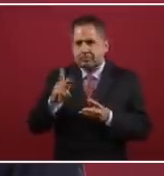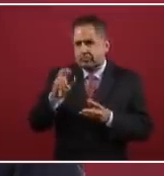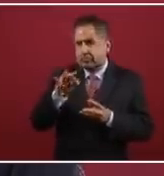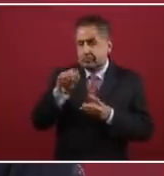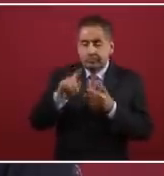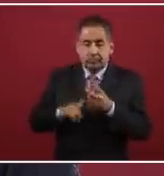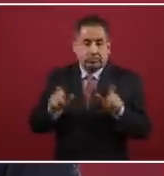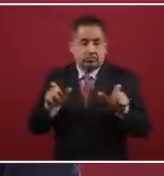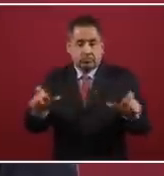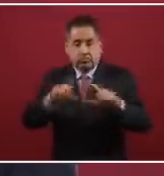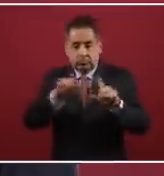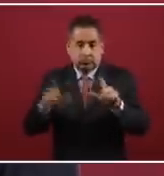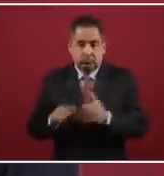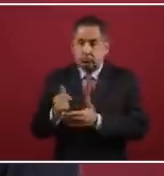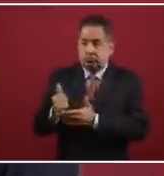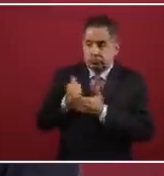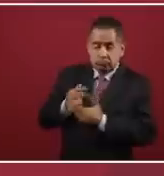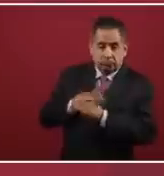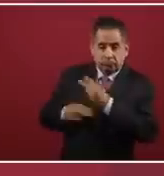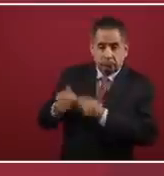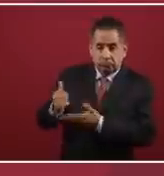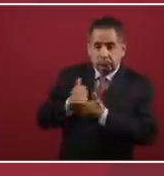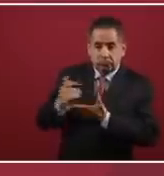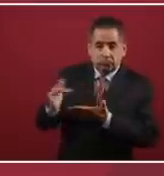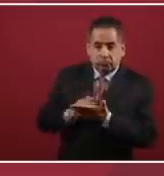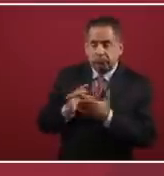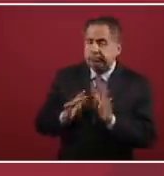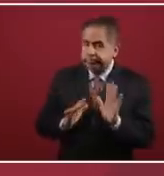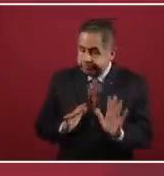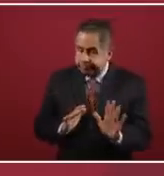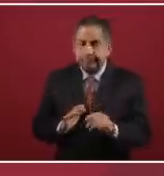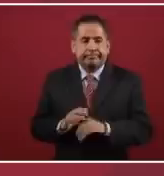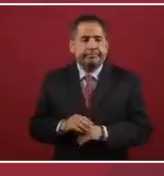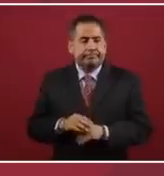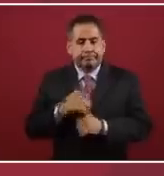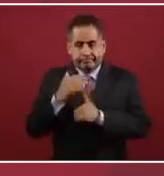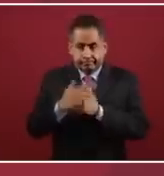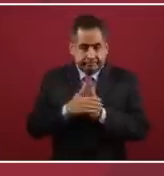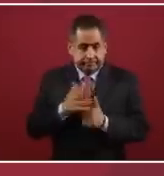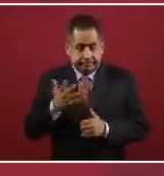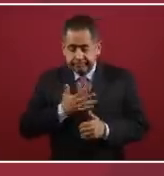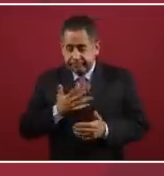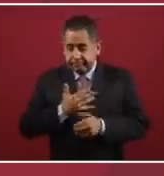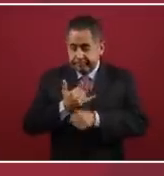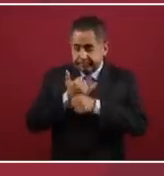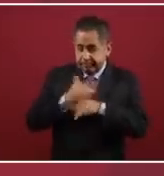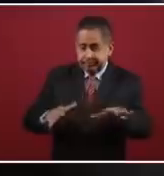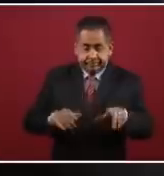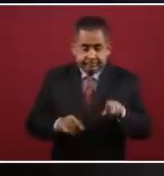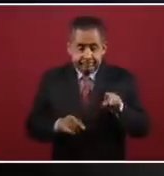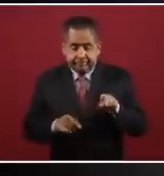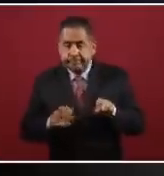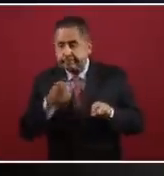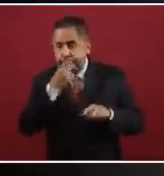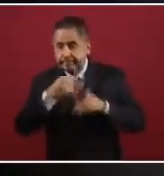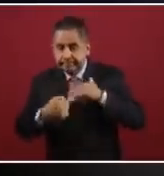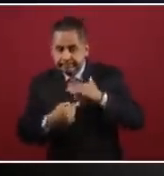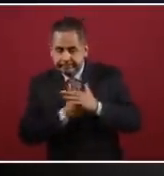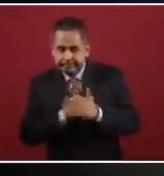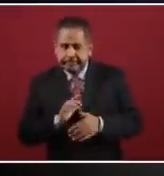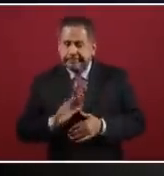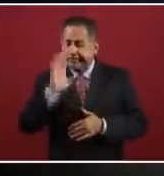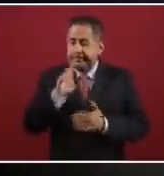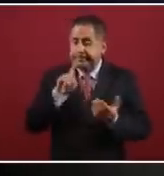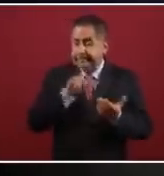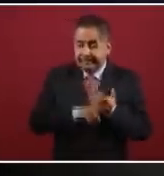la Guardia Nacional viene a apoyarnos. Cuando nosotros tenemos información que se sospecha que